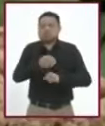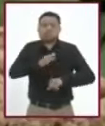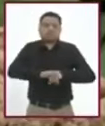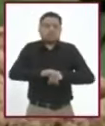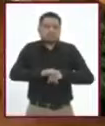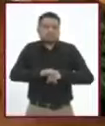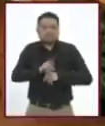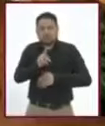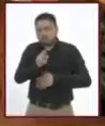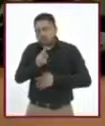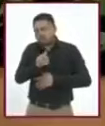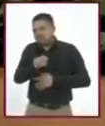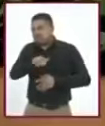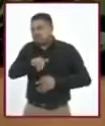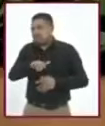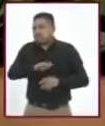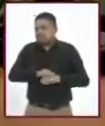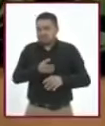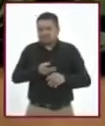de proteína.